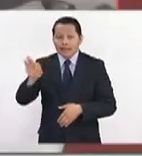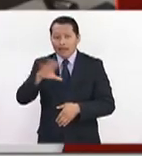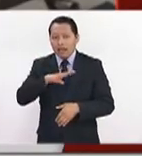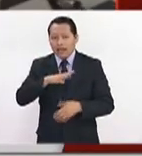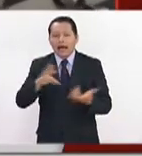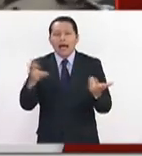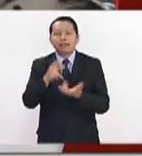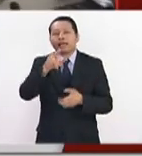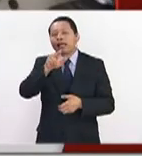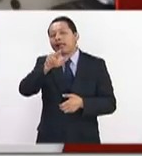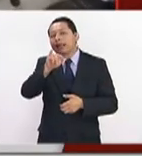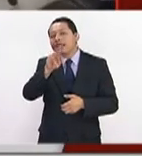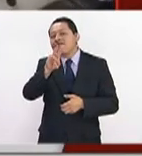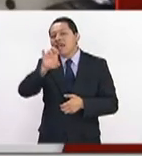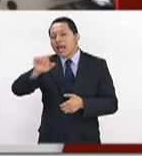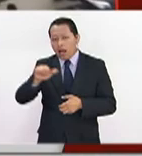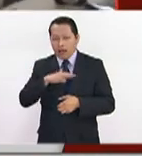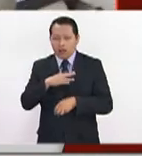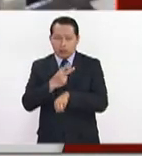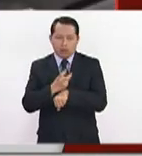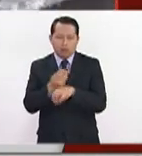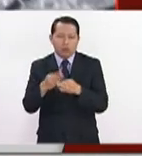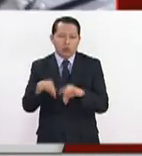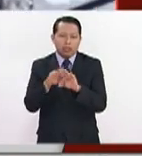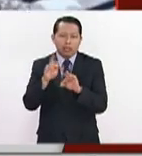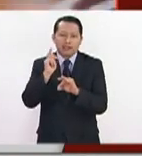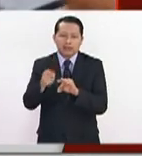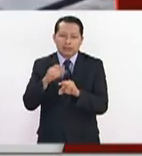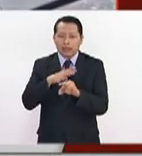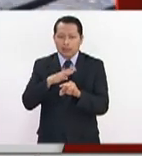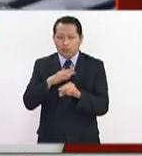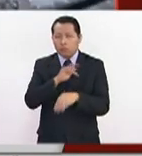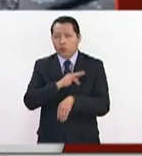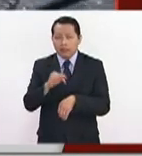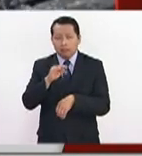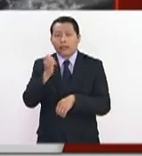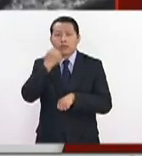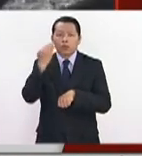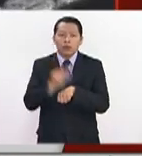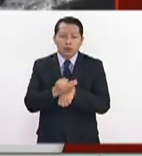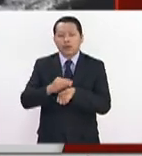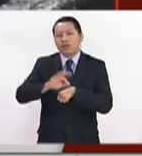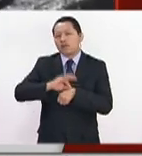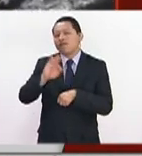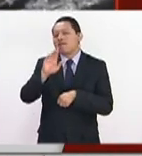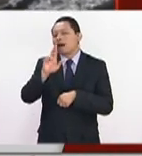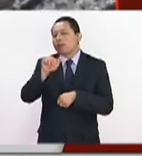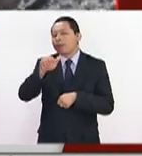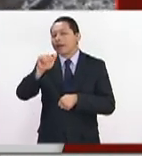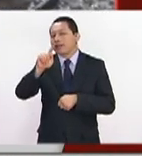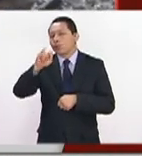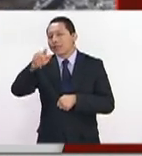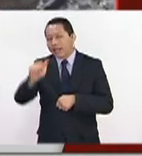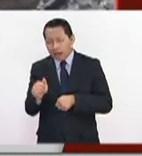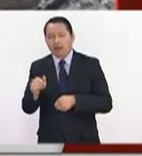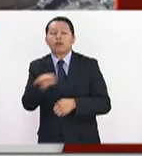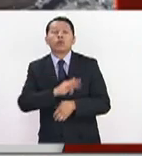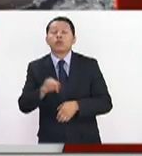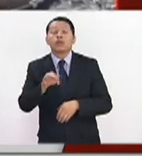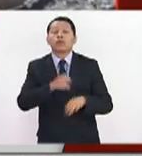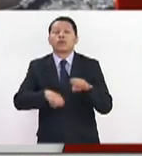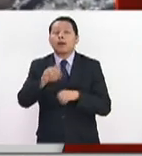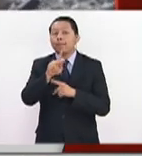es la segunda planta en importancia a nivel mundial. Ellos nos reciben a los estudiantes de ingeniería farmacéutica, y tenemos empresas